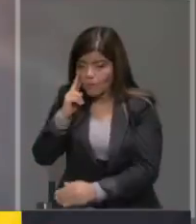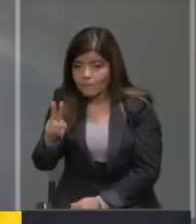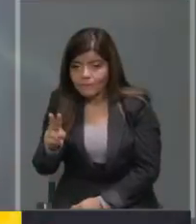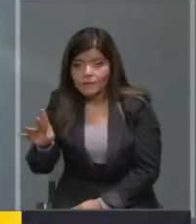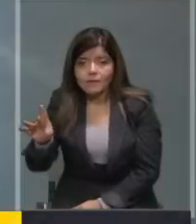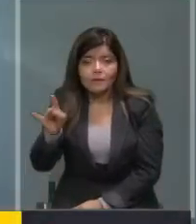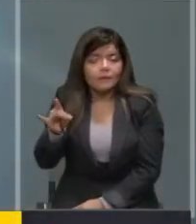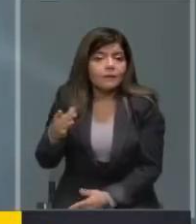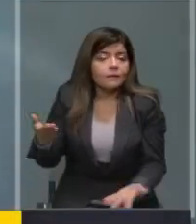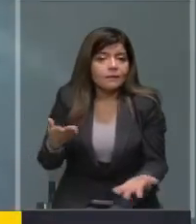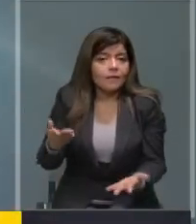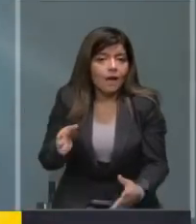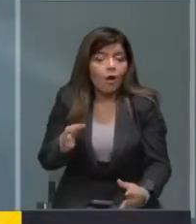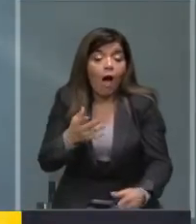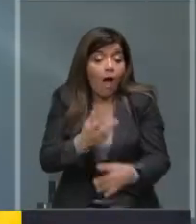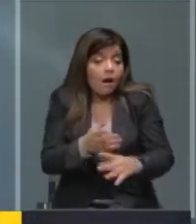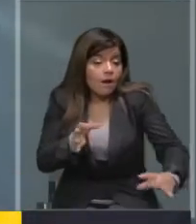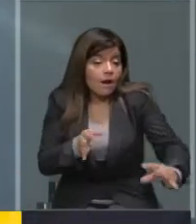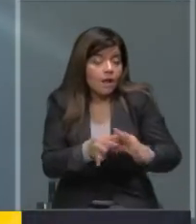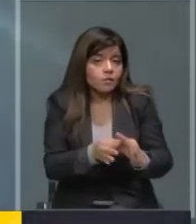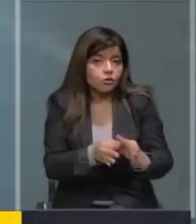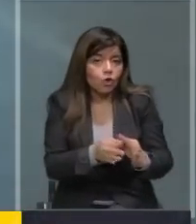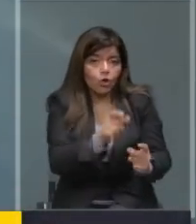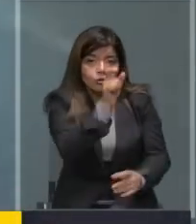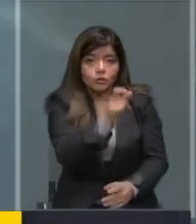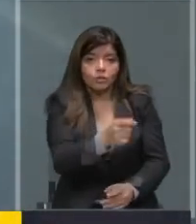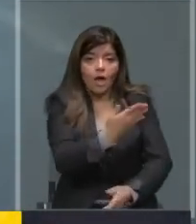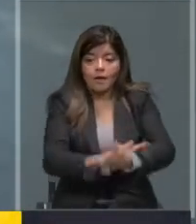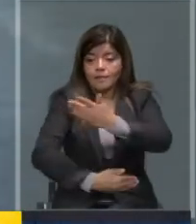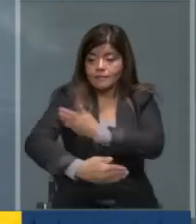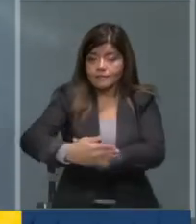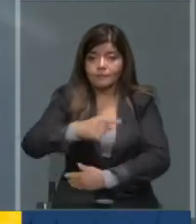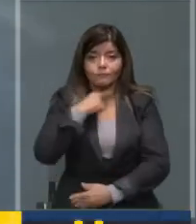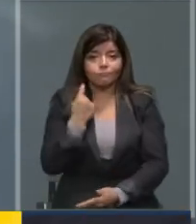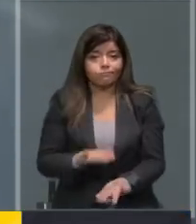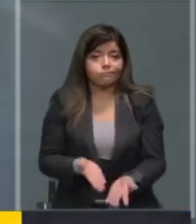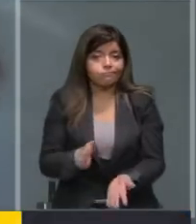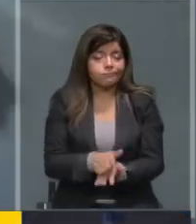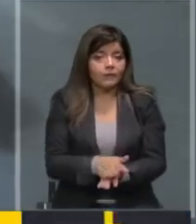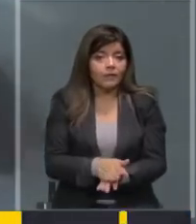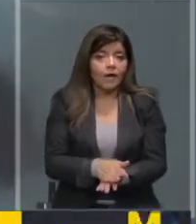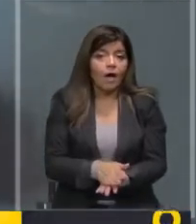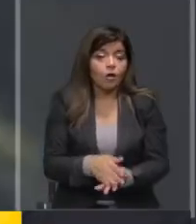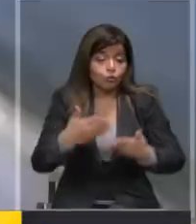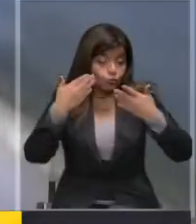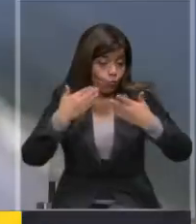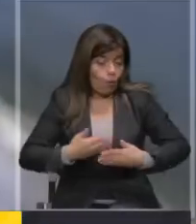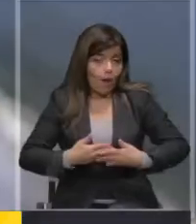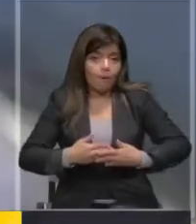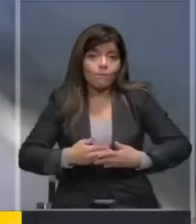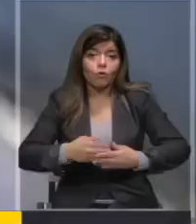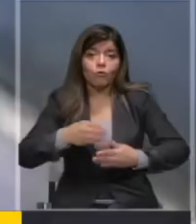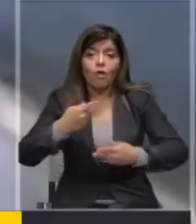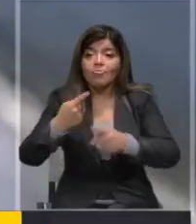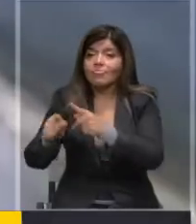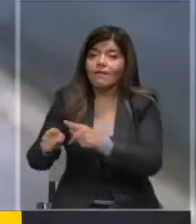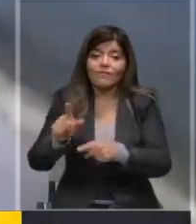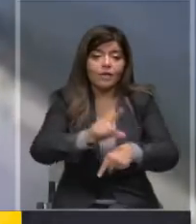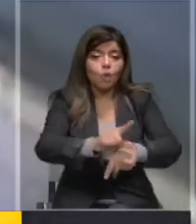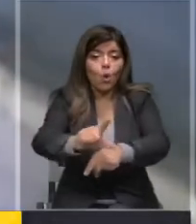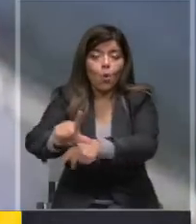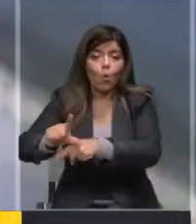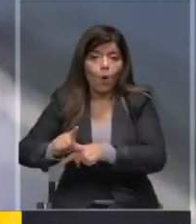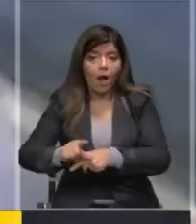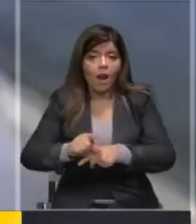podrían encontrar y qué relación tendrían con este caso de esta persona que fue descuartizada y que su cuerpo fue encontrado en diferentes zonas de la región